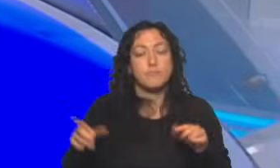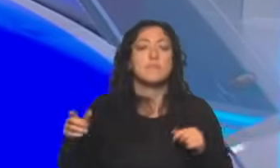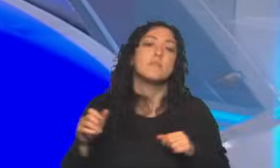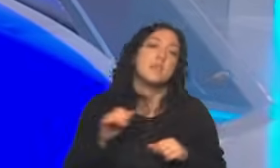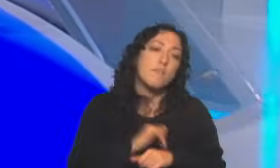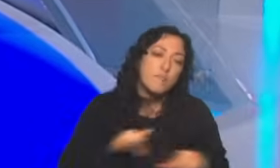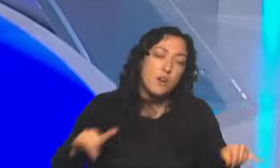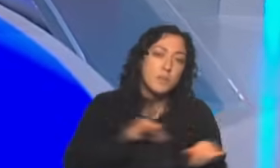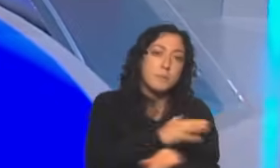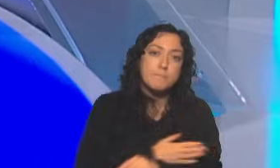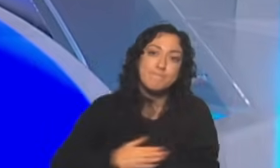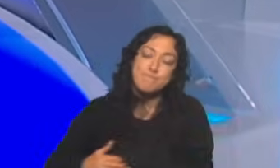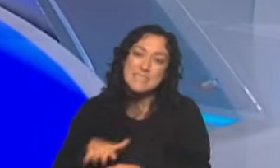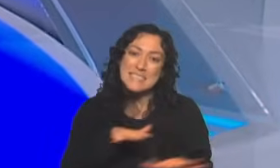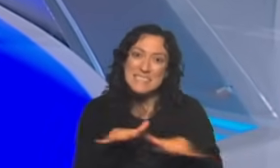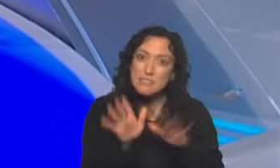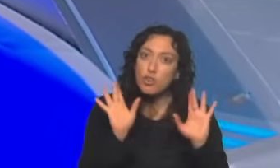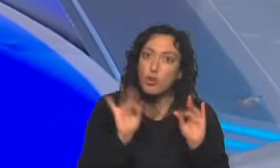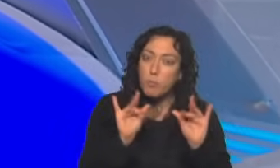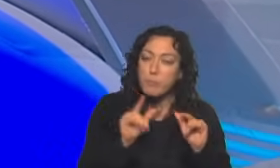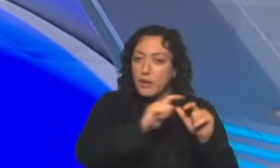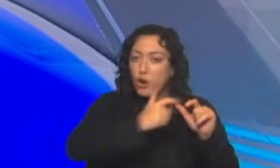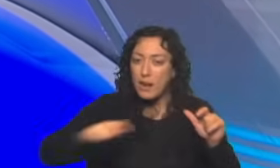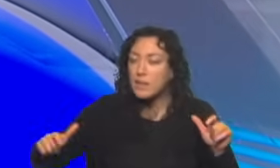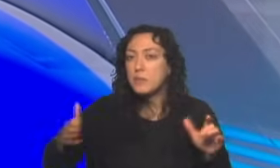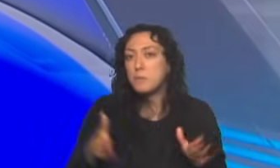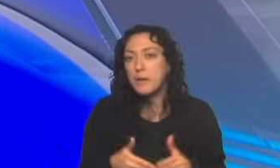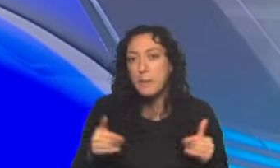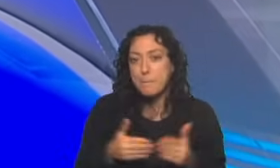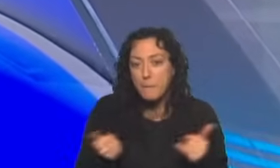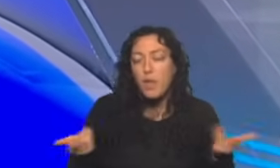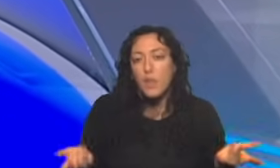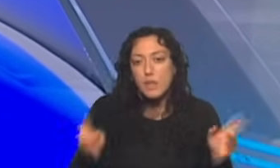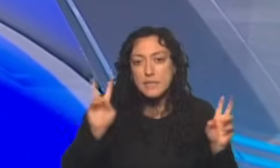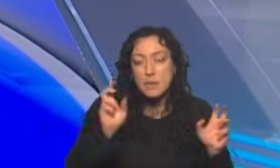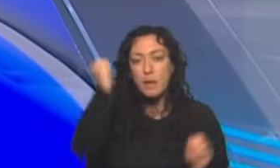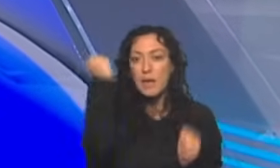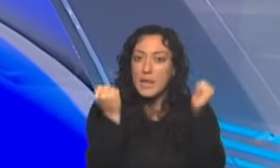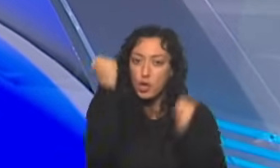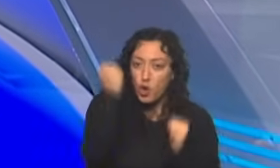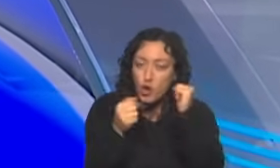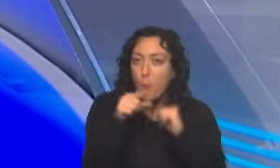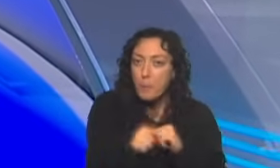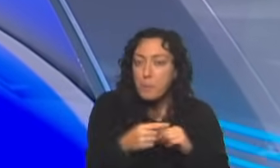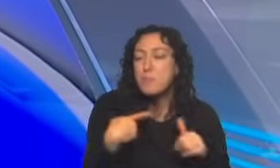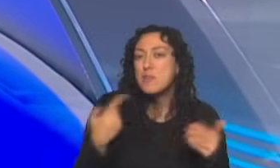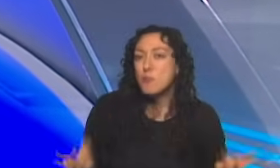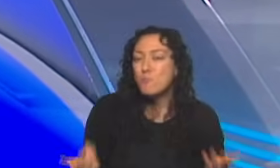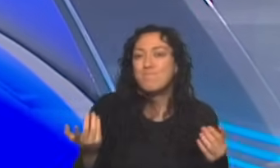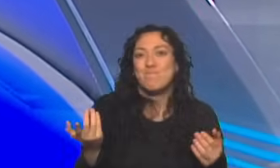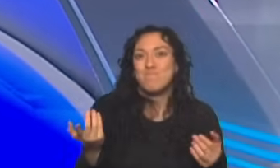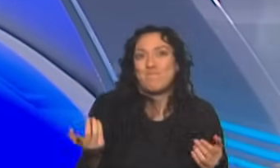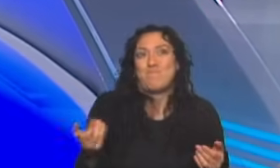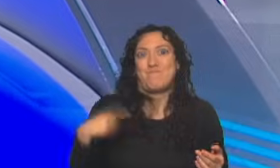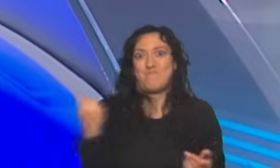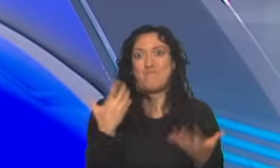situación tan compleja que está atravesando el Canal de Panamá, con cuestiones económicas, por cierto, que no pasan para nada inadvertidas.